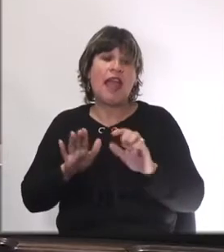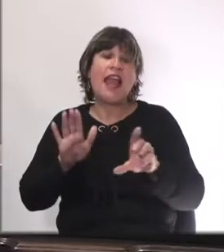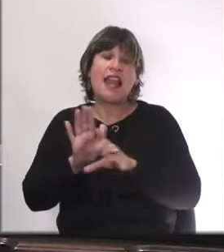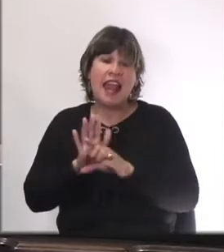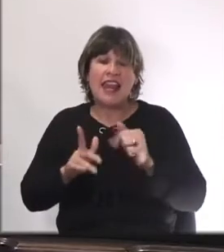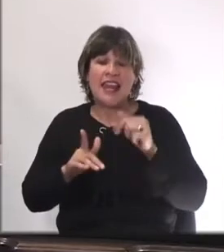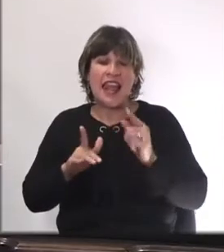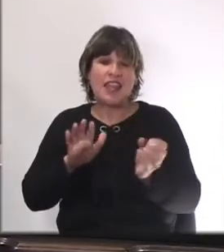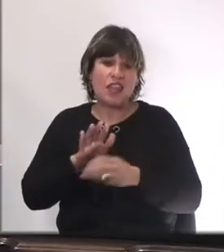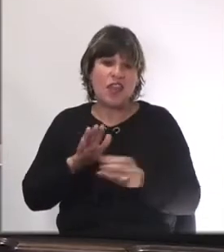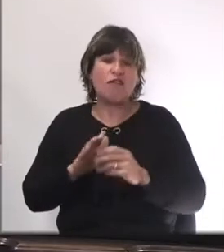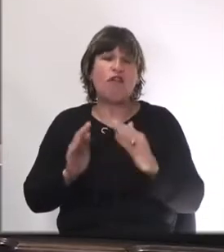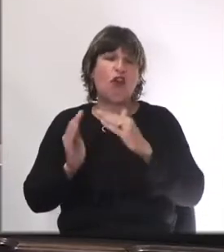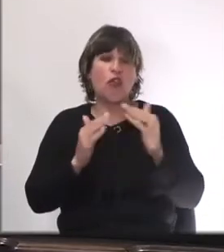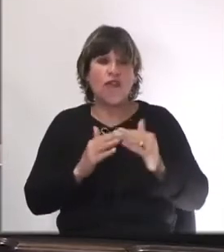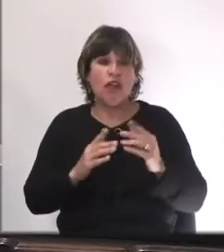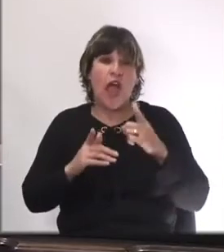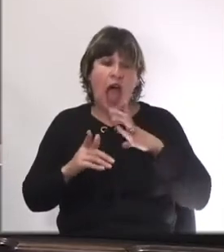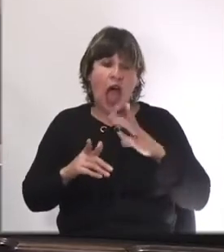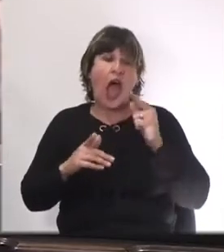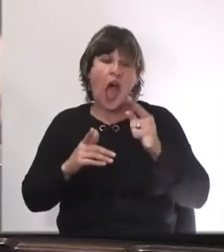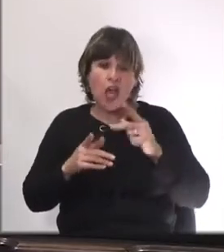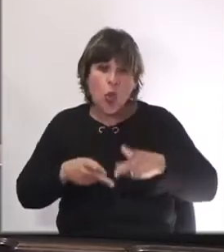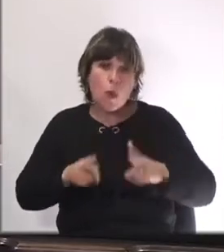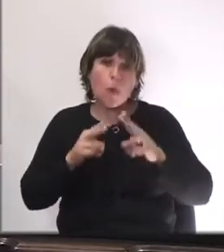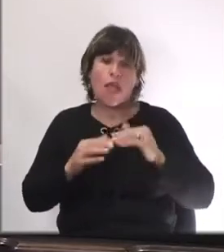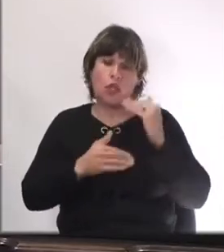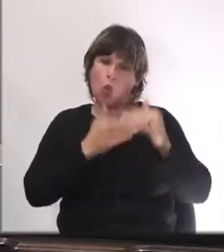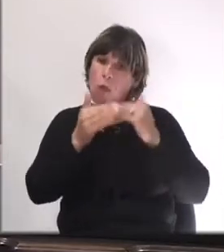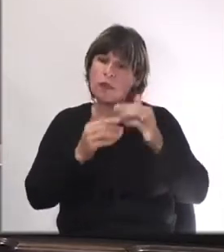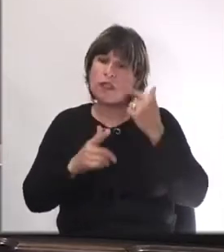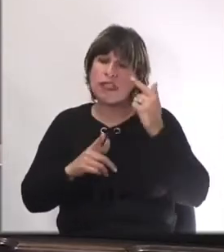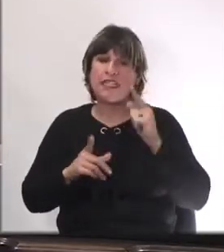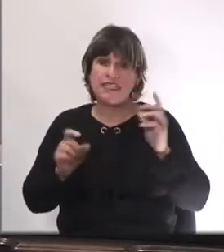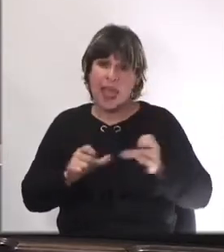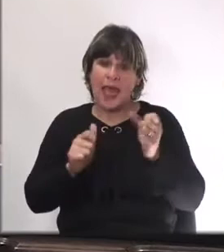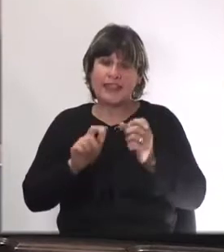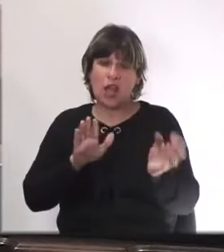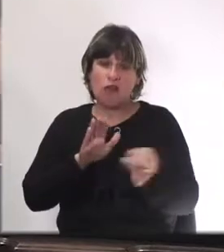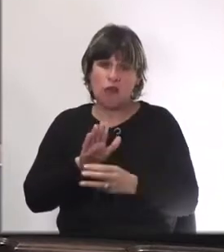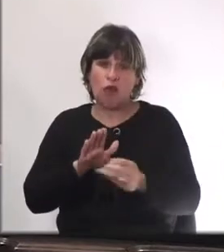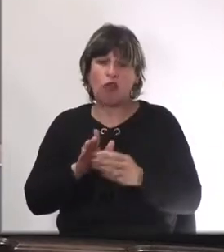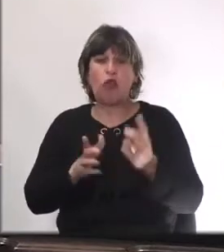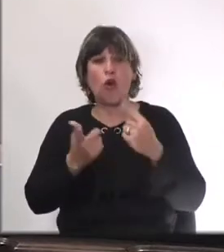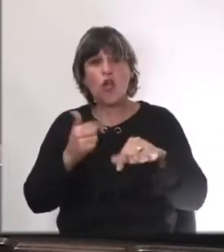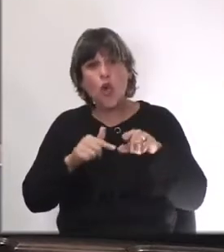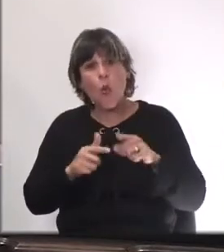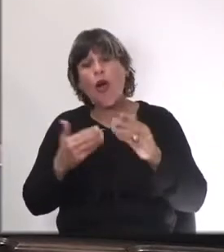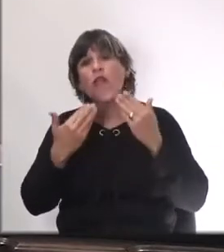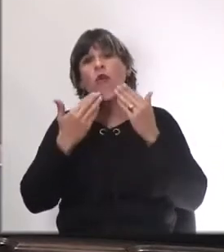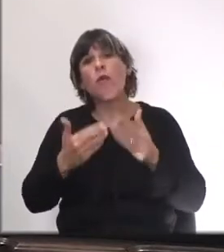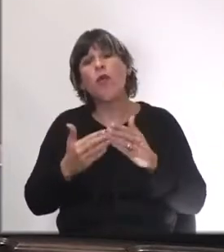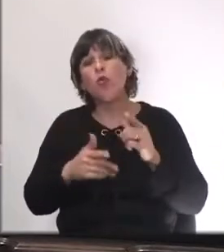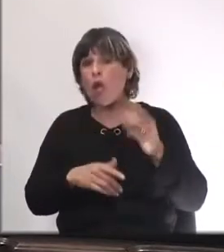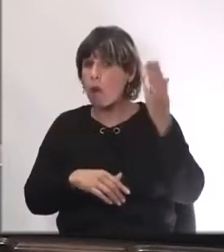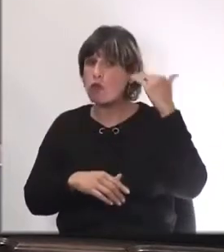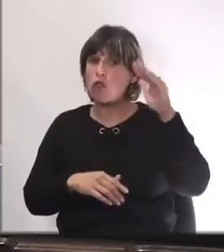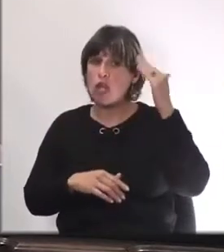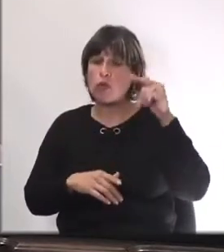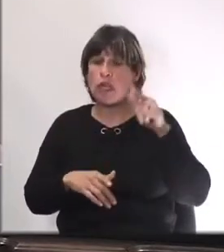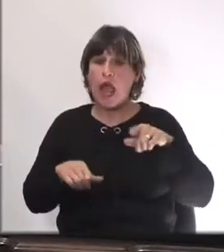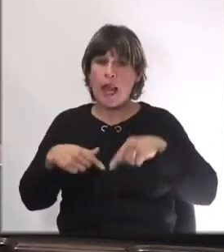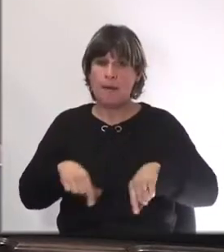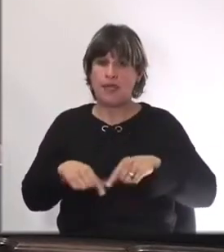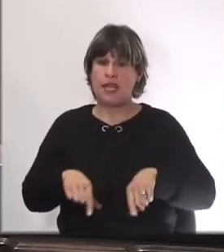Vivienda establece un mecanismo por el cual se debe actualizar el fondo, y cuando le preguntamos a las autoridades, a la ministra